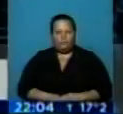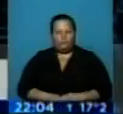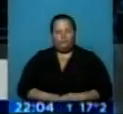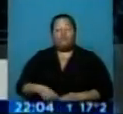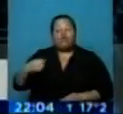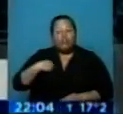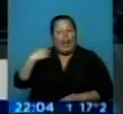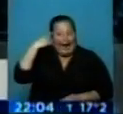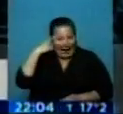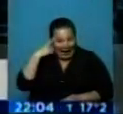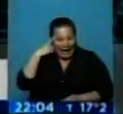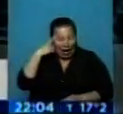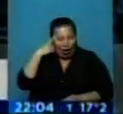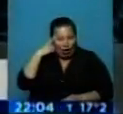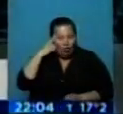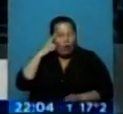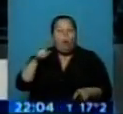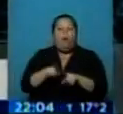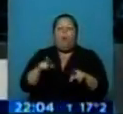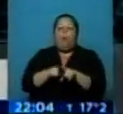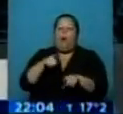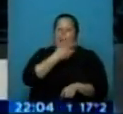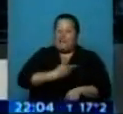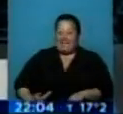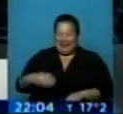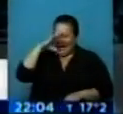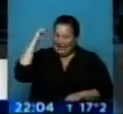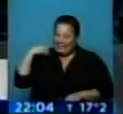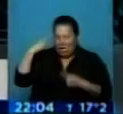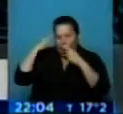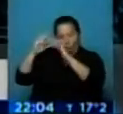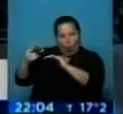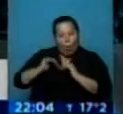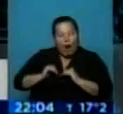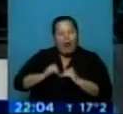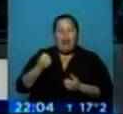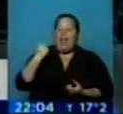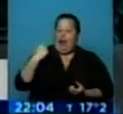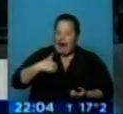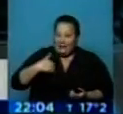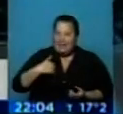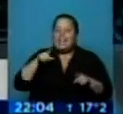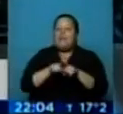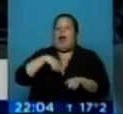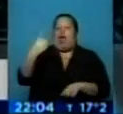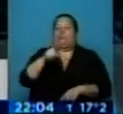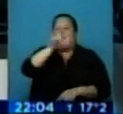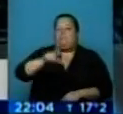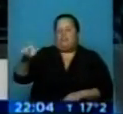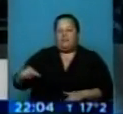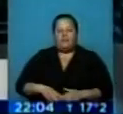Y creo, como nuestra presidenta Cristina, que la patria es el otro.